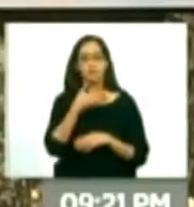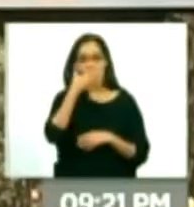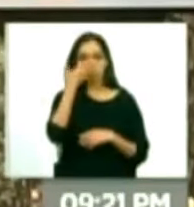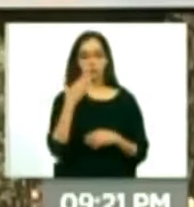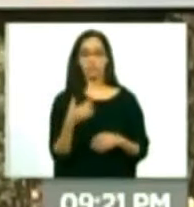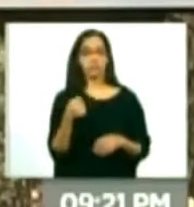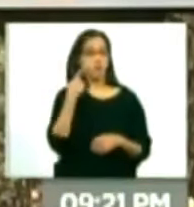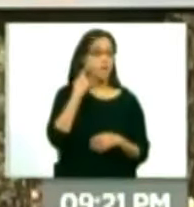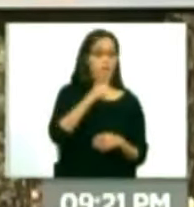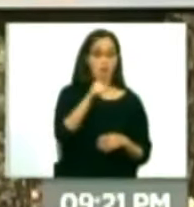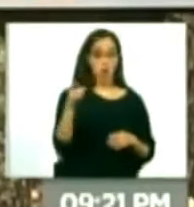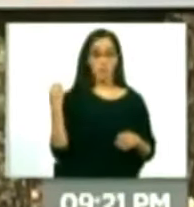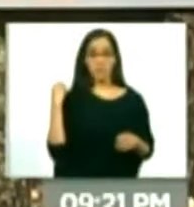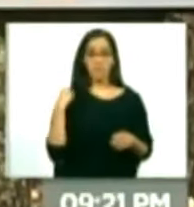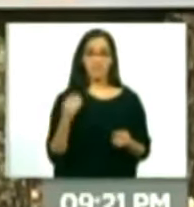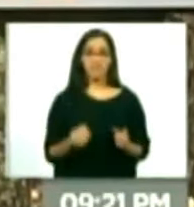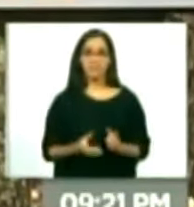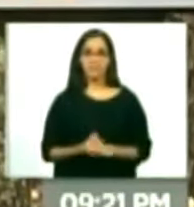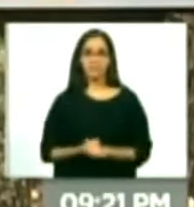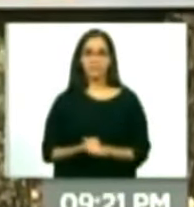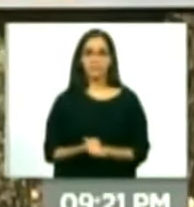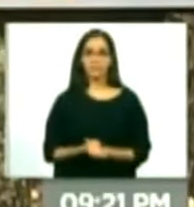ven alguno por ahí me avisan, ¿oyeron?